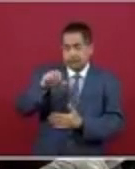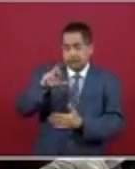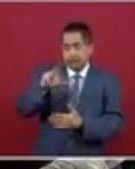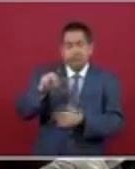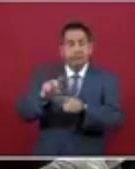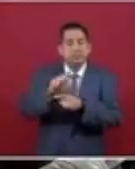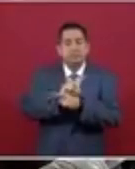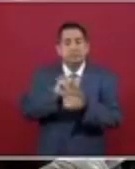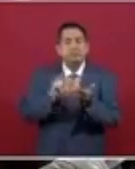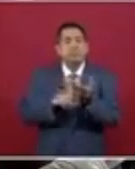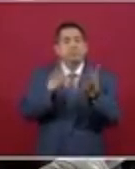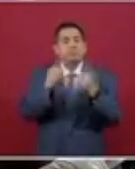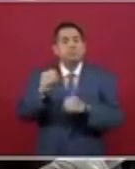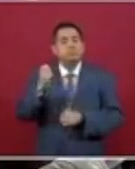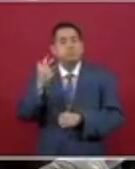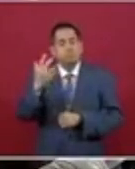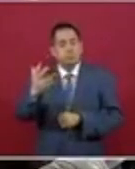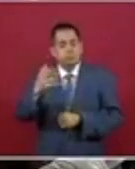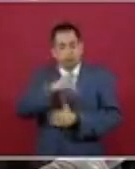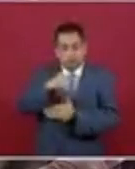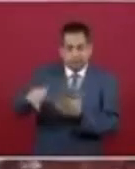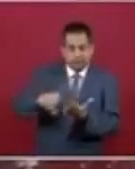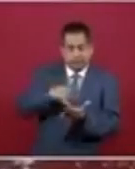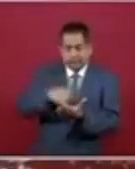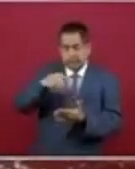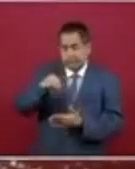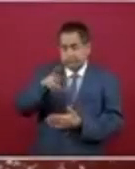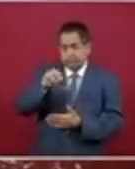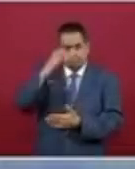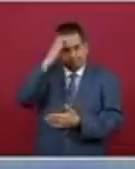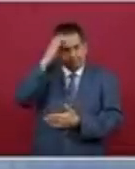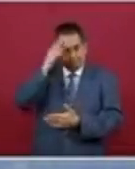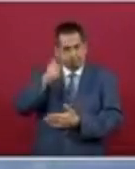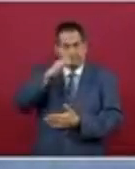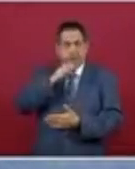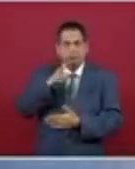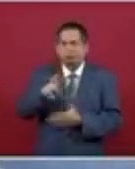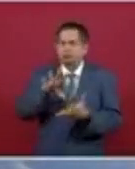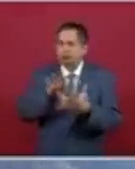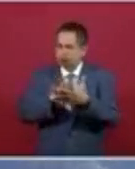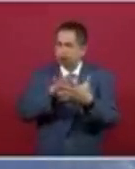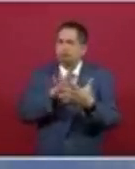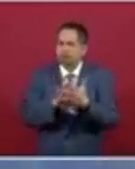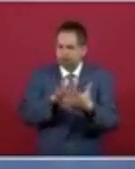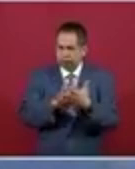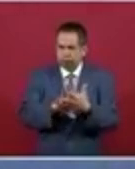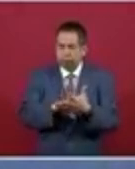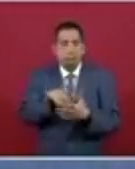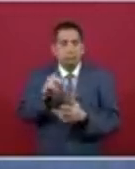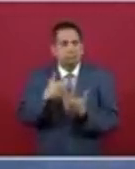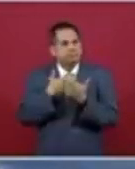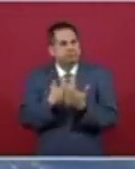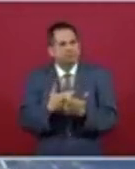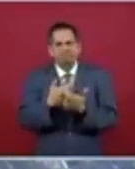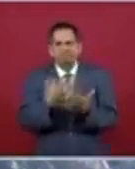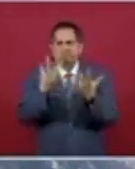otros 400 serán reubicados. Asimismo, el lugar se convertirá en una reserva natural y centro de educación